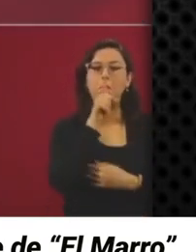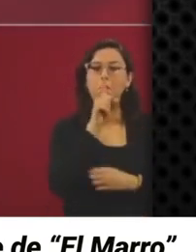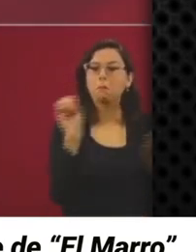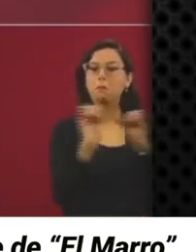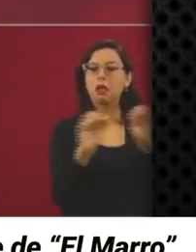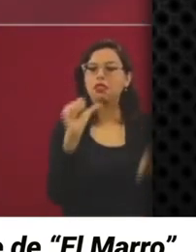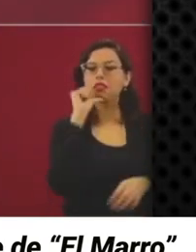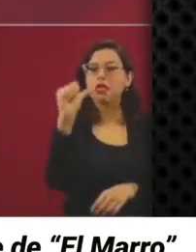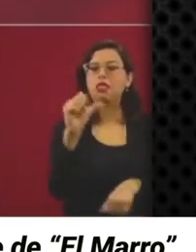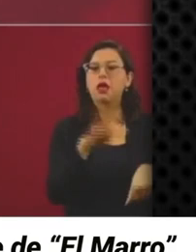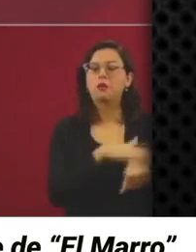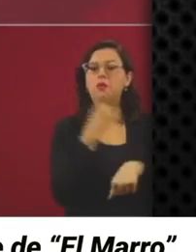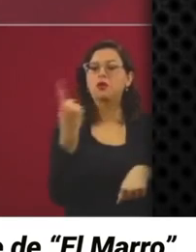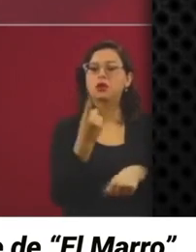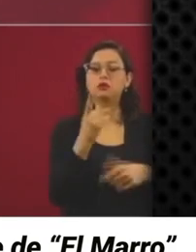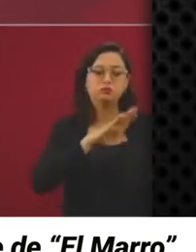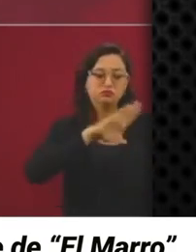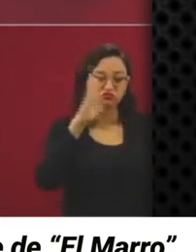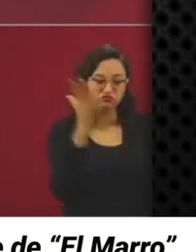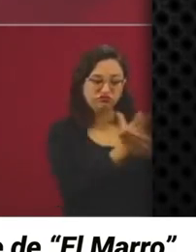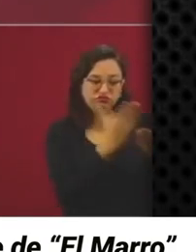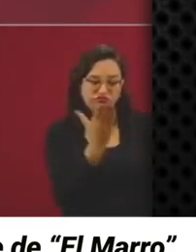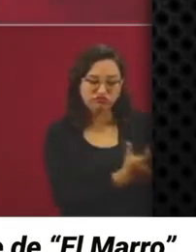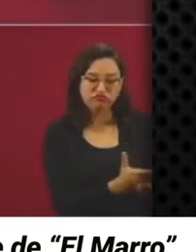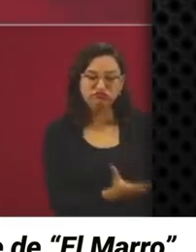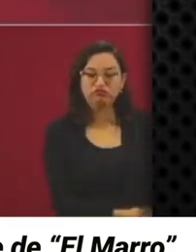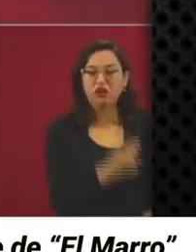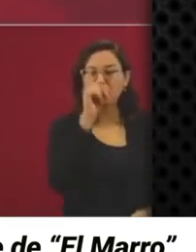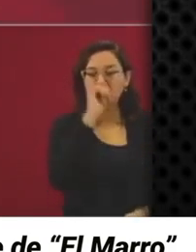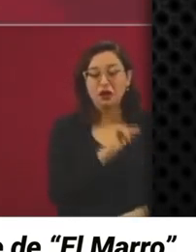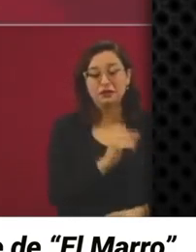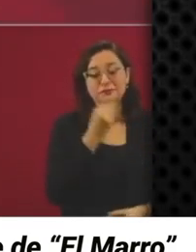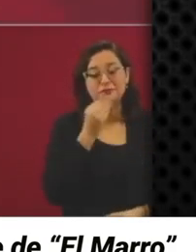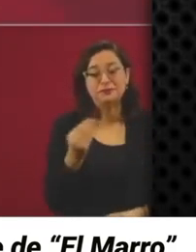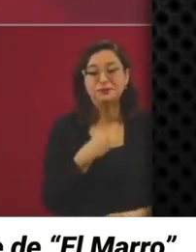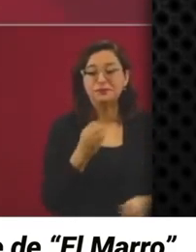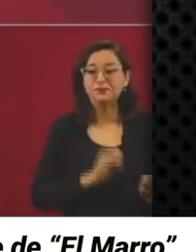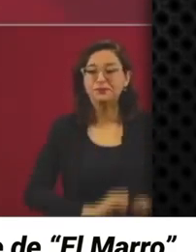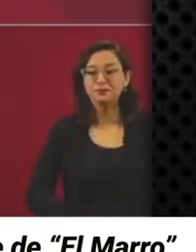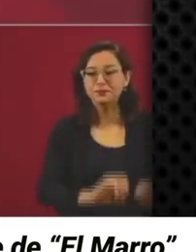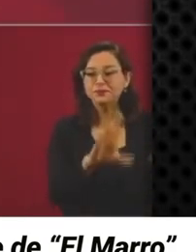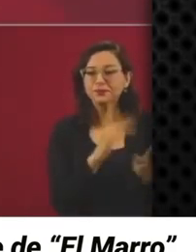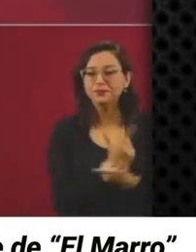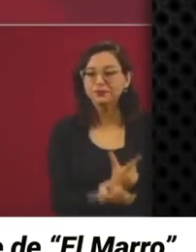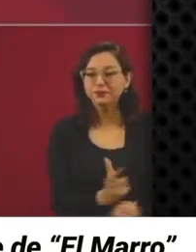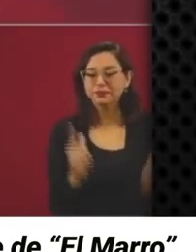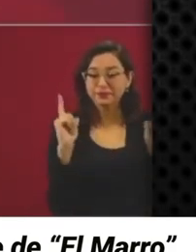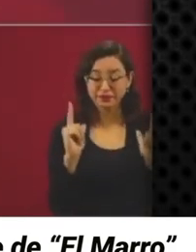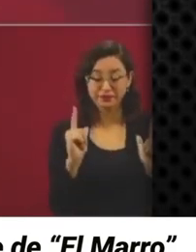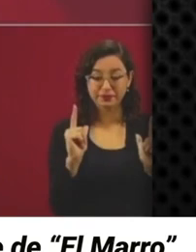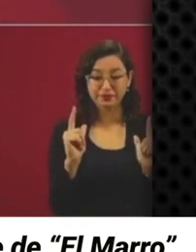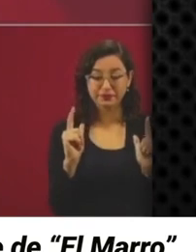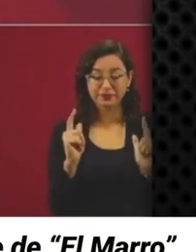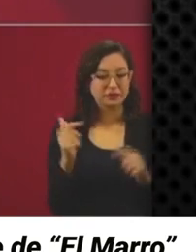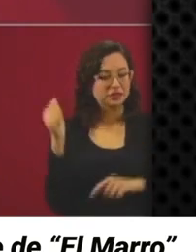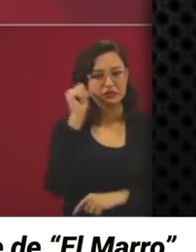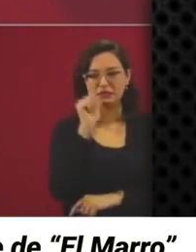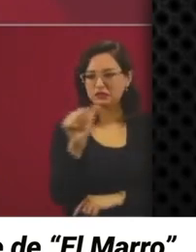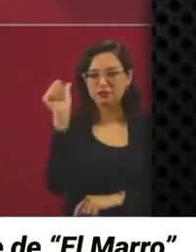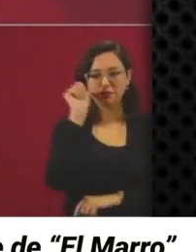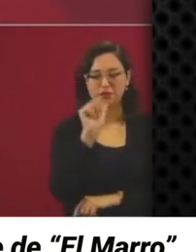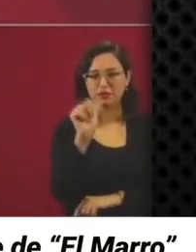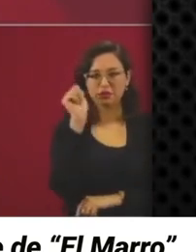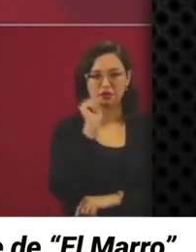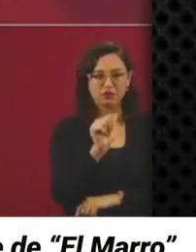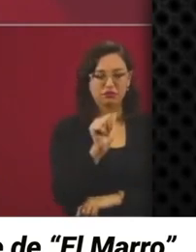Amarripa Aguirre, suma ya más de 12 años en el cargo. En conferencia por la mañana, López Obrador expuso que es necesario remover del cargo